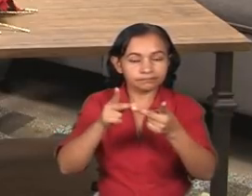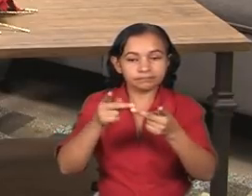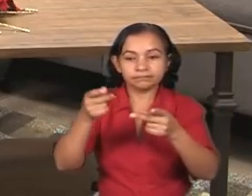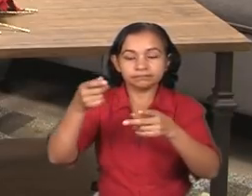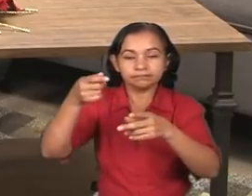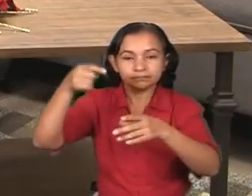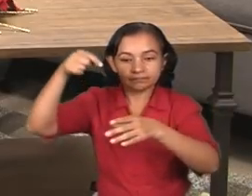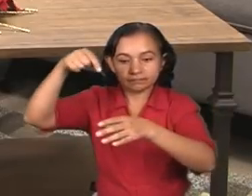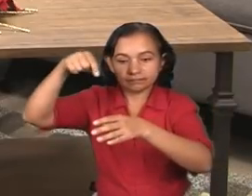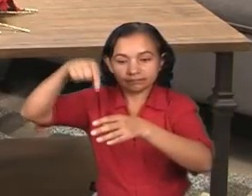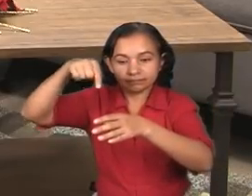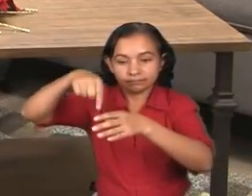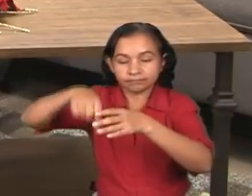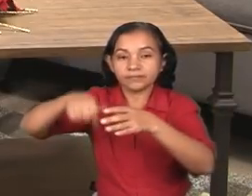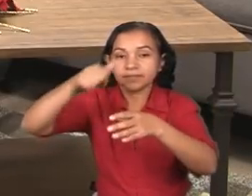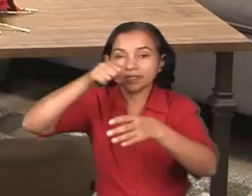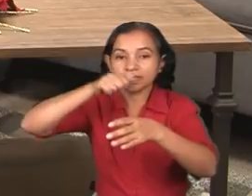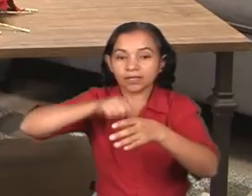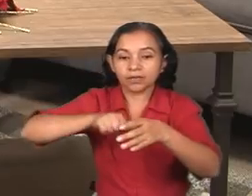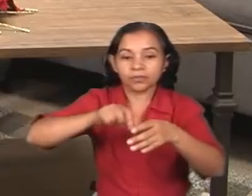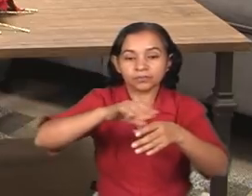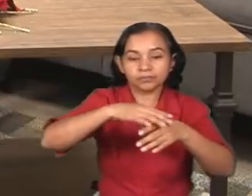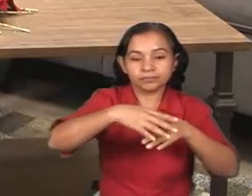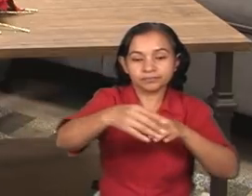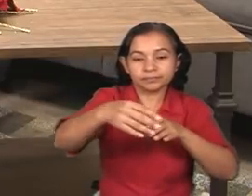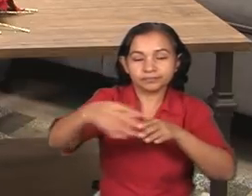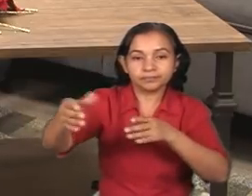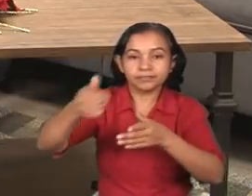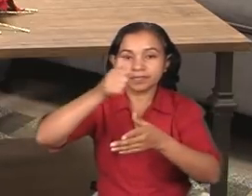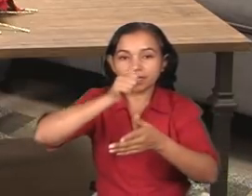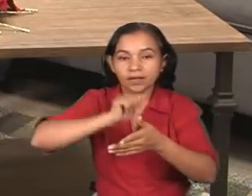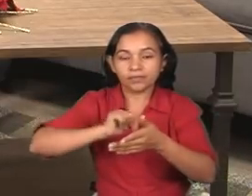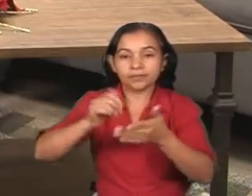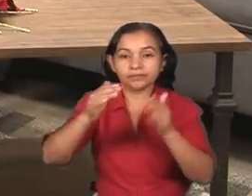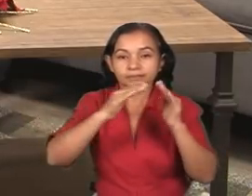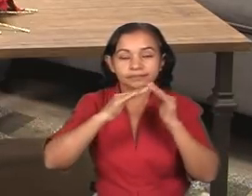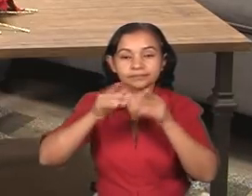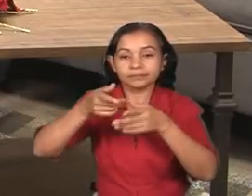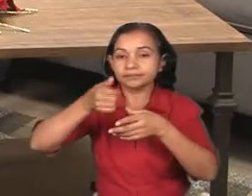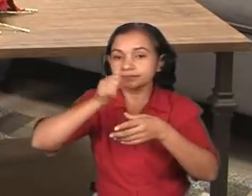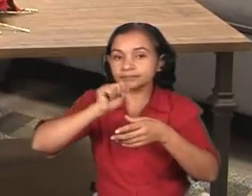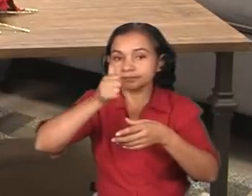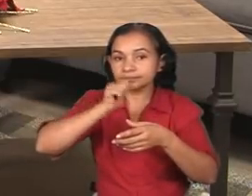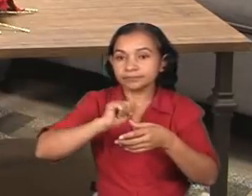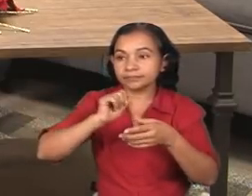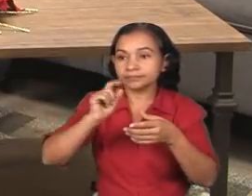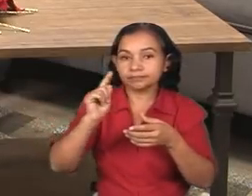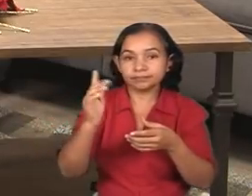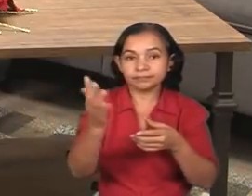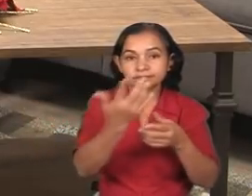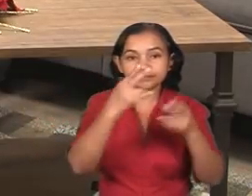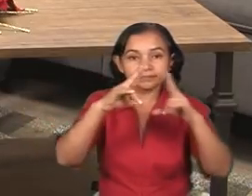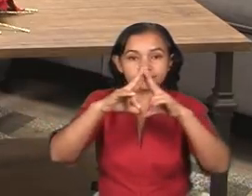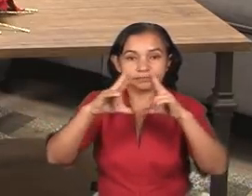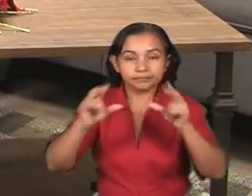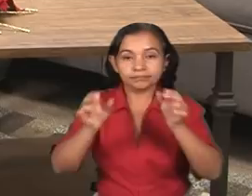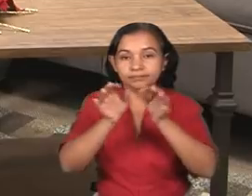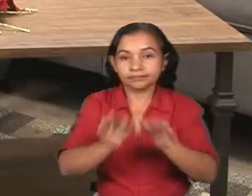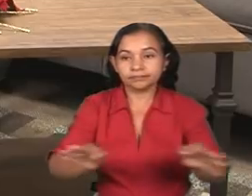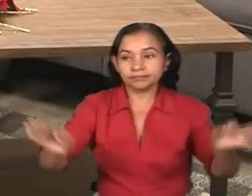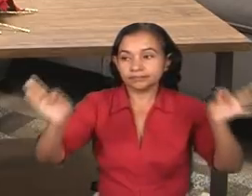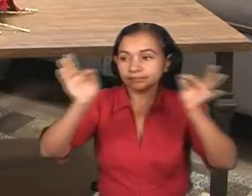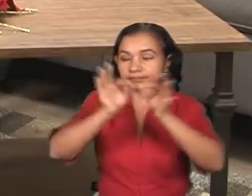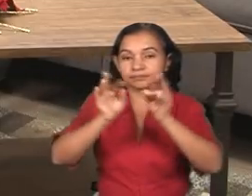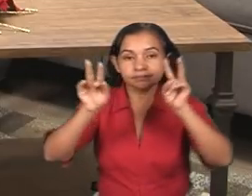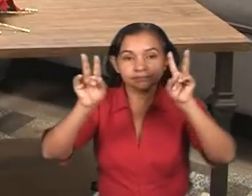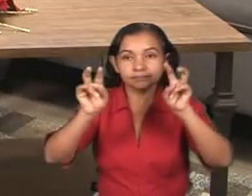pozo, construir algunas redes y darle agua a esos barrios nuevos que se van creciendo. Ahí también tuvimos nosotros en todo el país una acción muy importante en ese